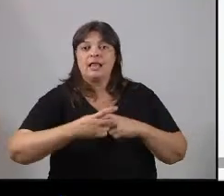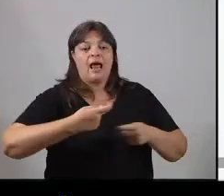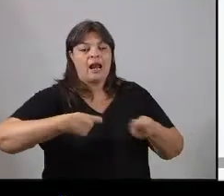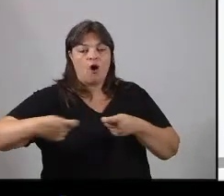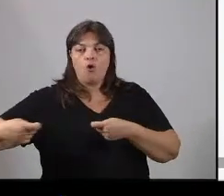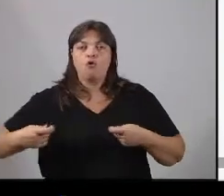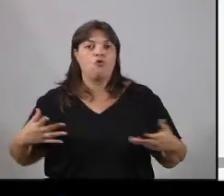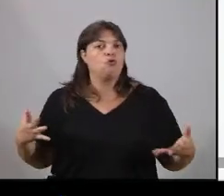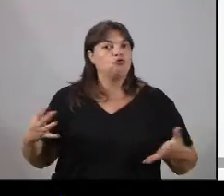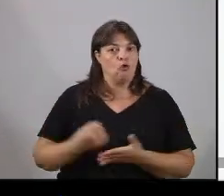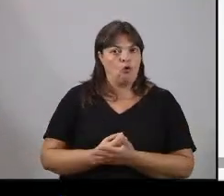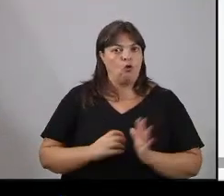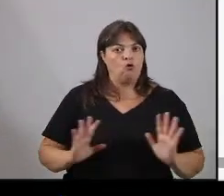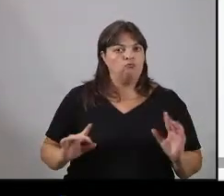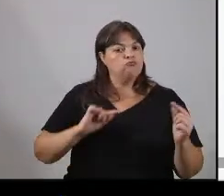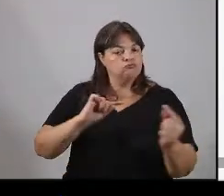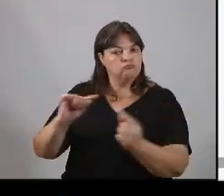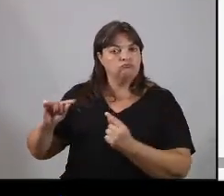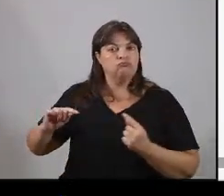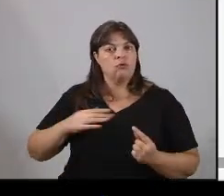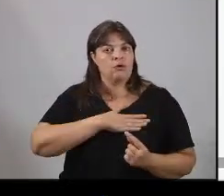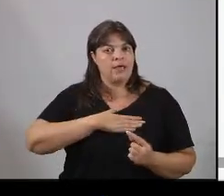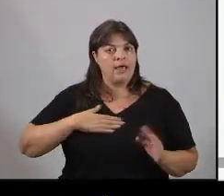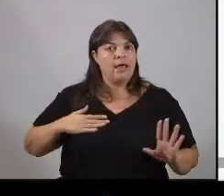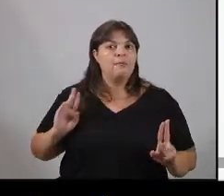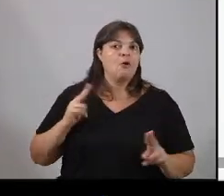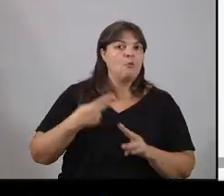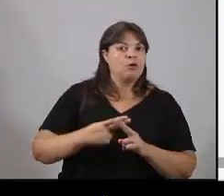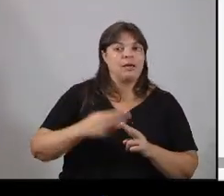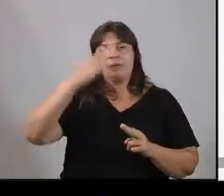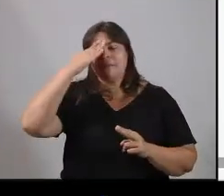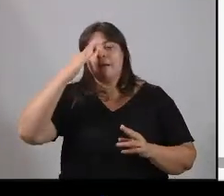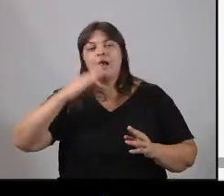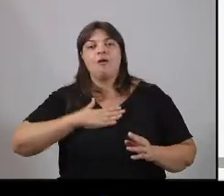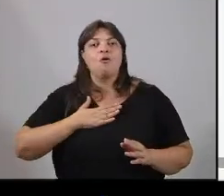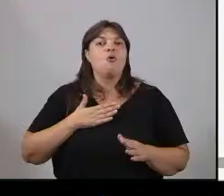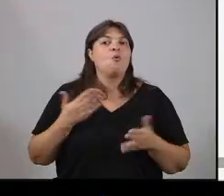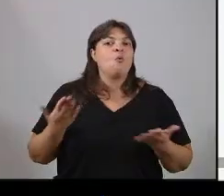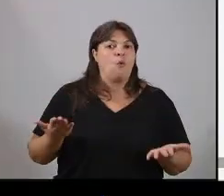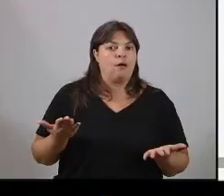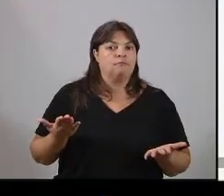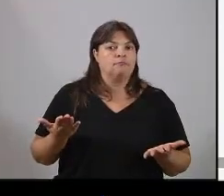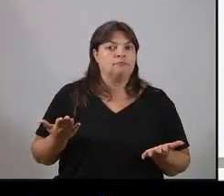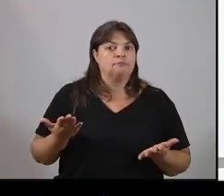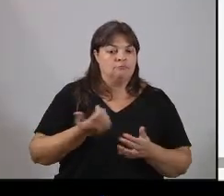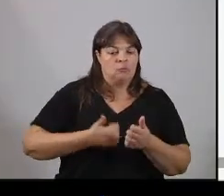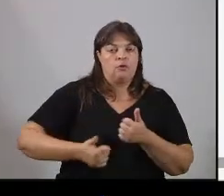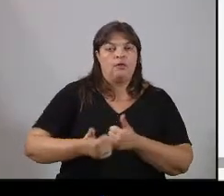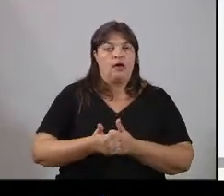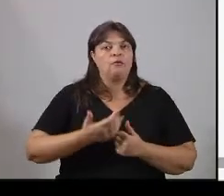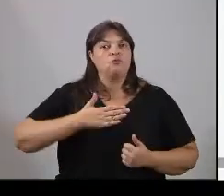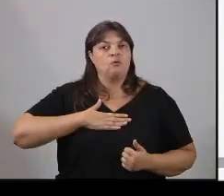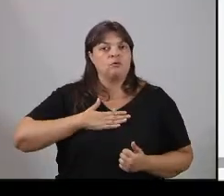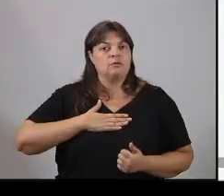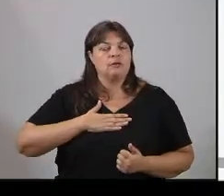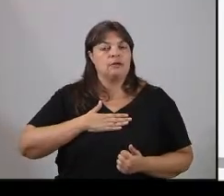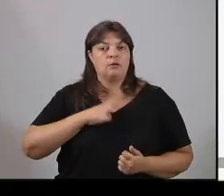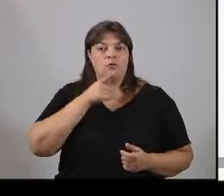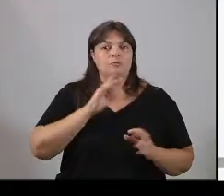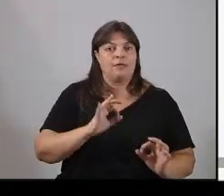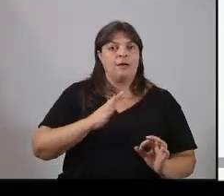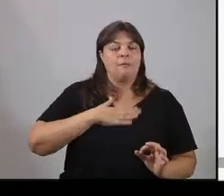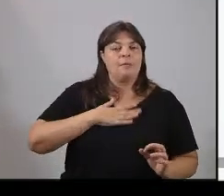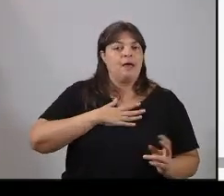Por supuesto tenemos muy claro cuál es nuestra política principal. Permítame que vuelva a hablar de aquello que es mi especialidad, que es